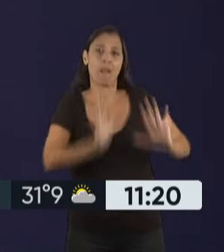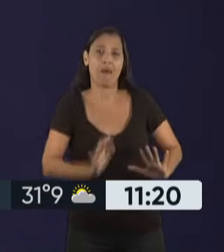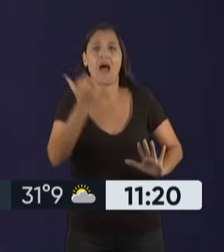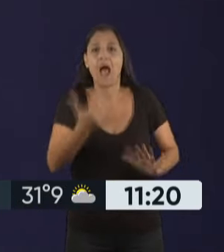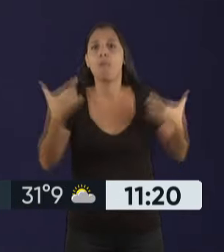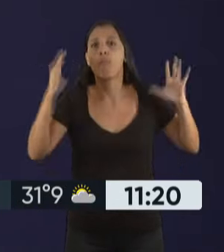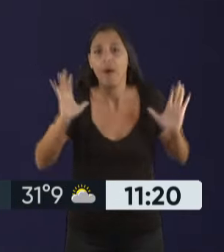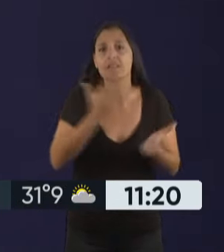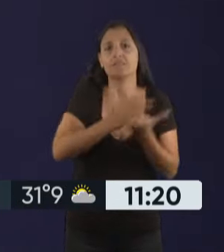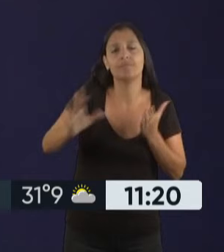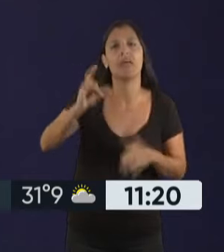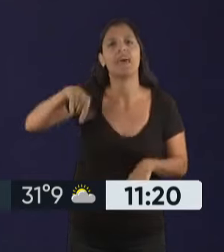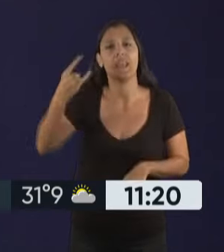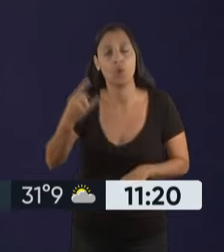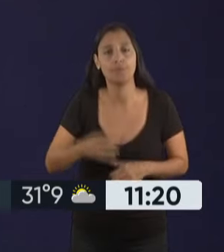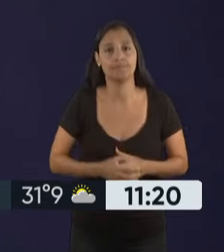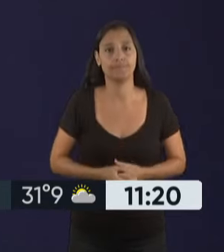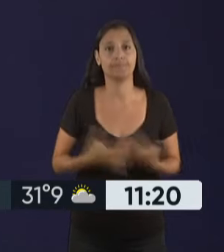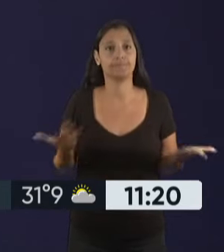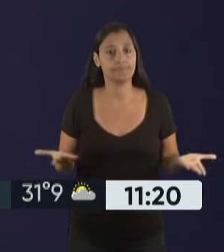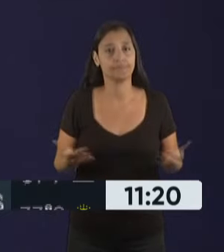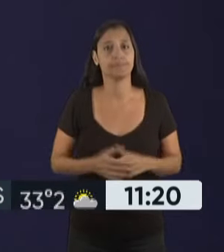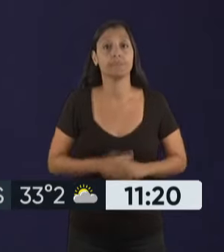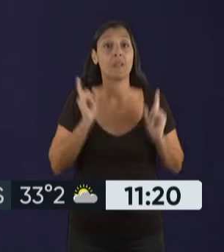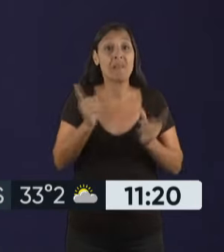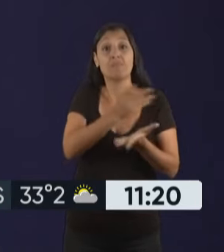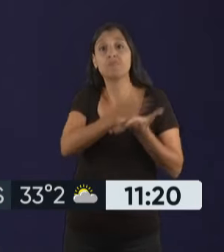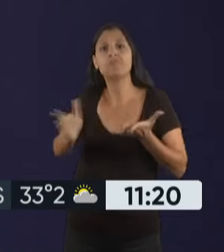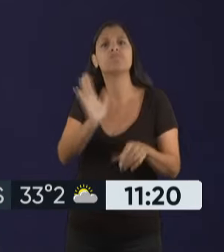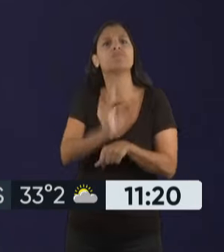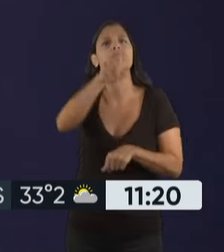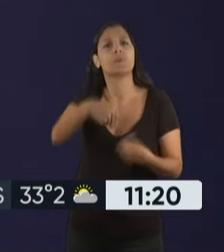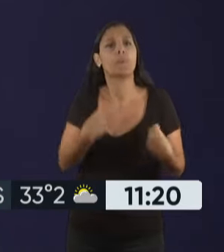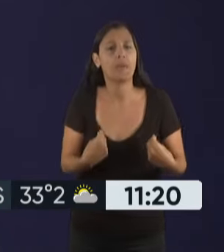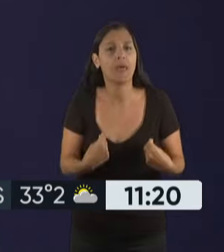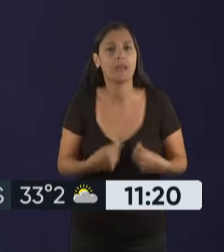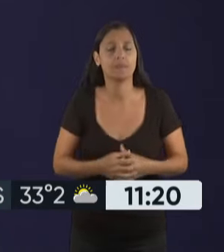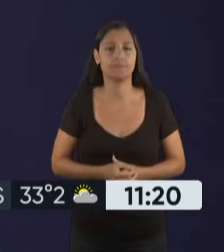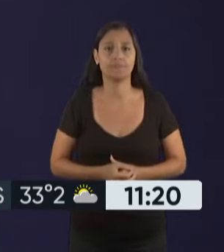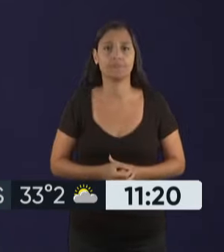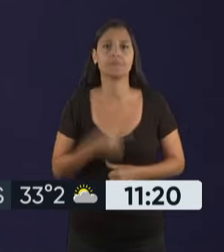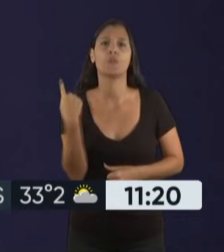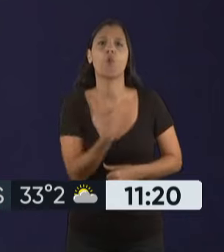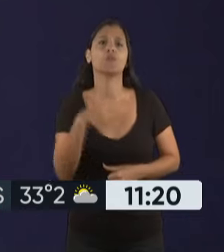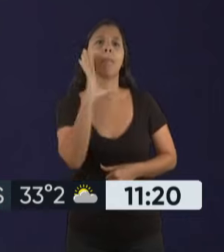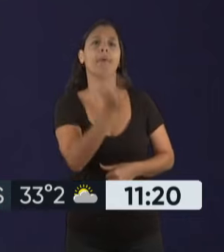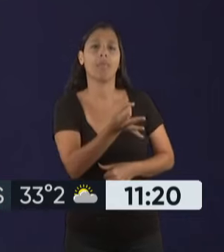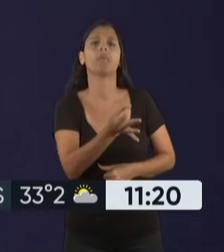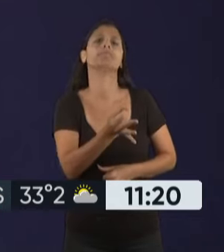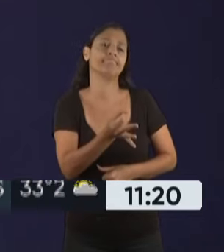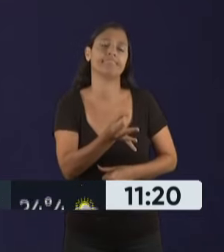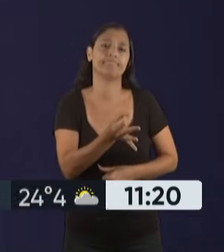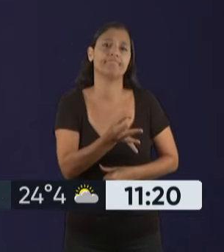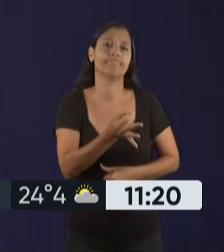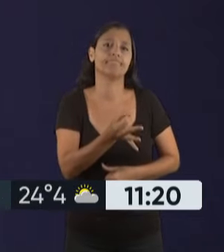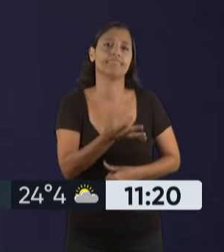amplias posibilidades de ser rechazado y el rechazo lo único que nos indica a nosotros es un mal indicio